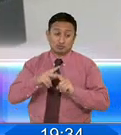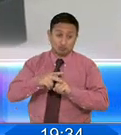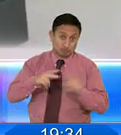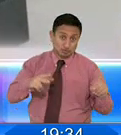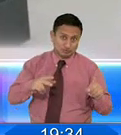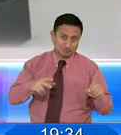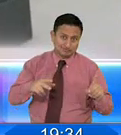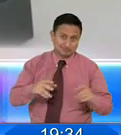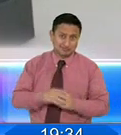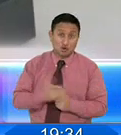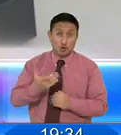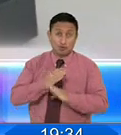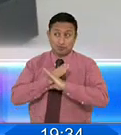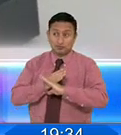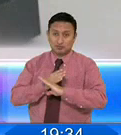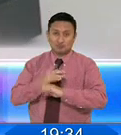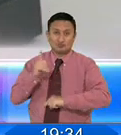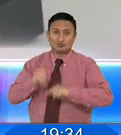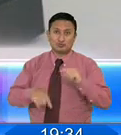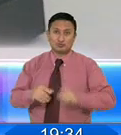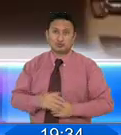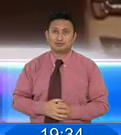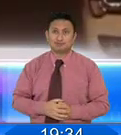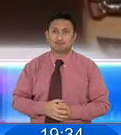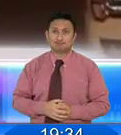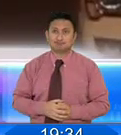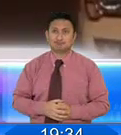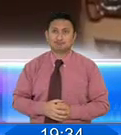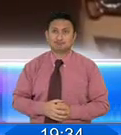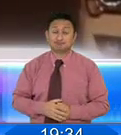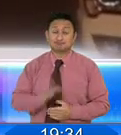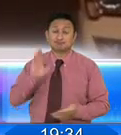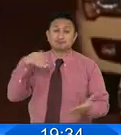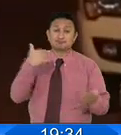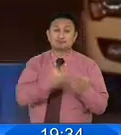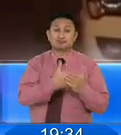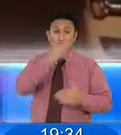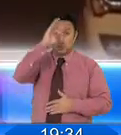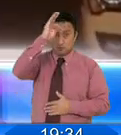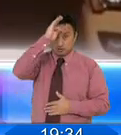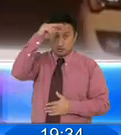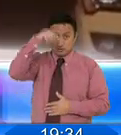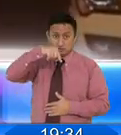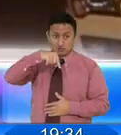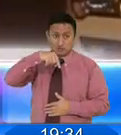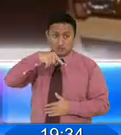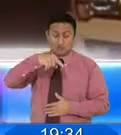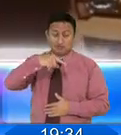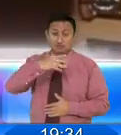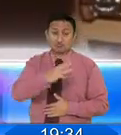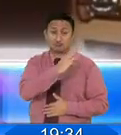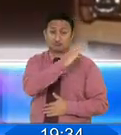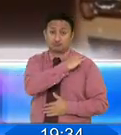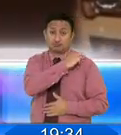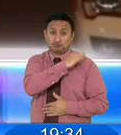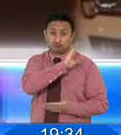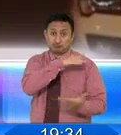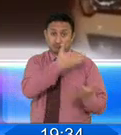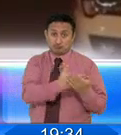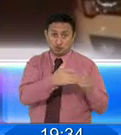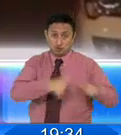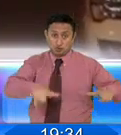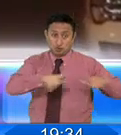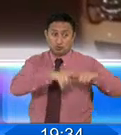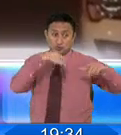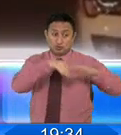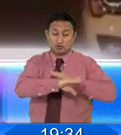peor defenderse de las balas. Es trasladado hasta el hospital de la Naval. En el lugar llega ya sin